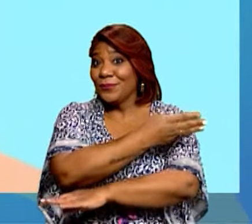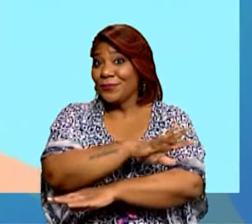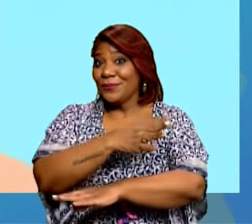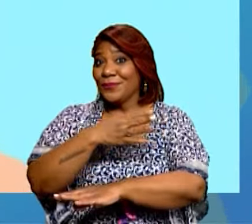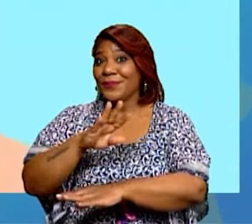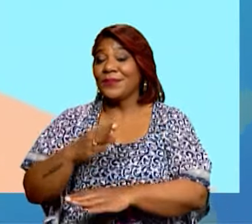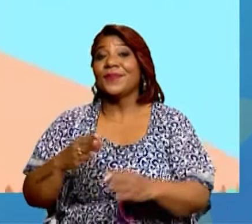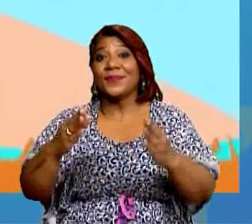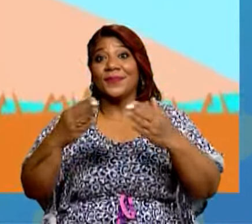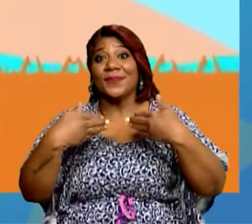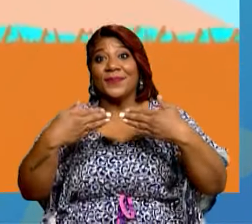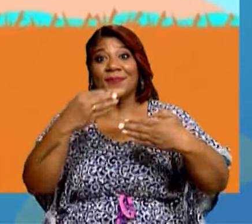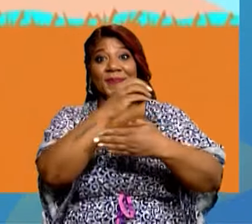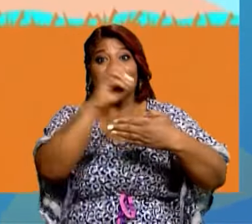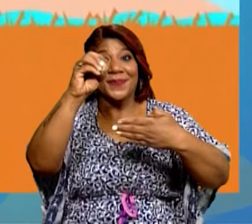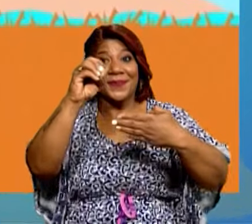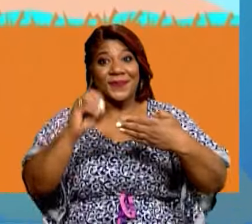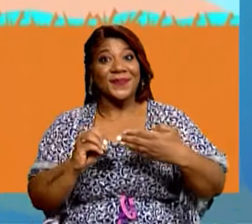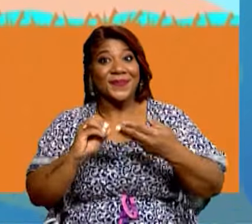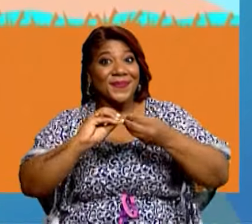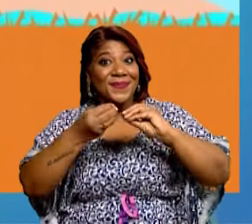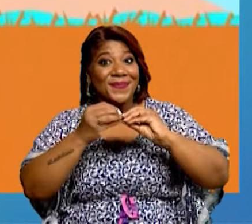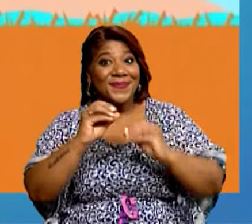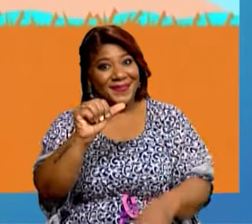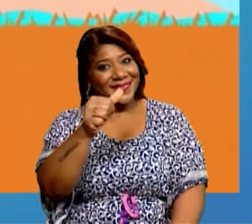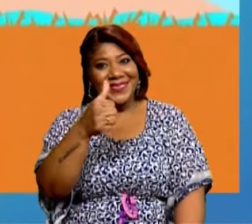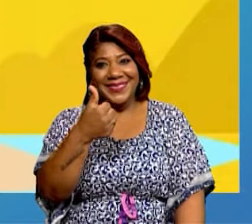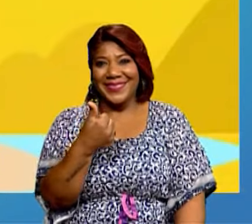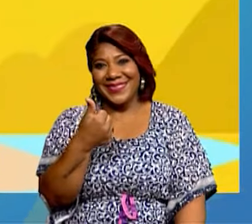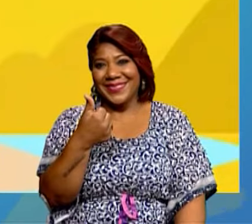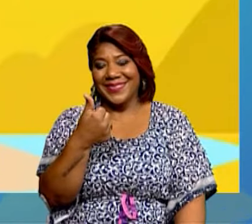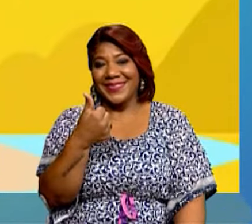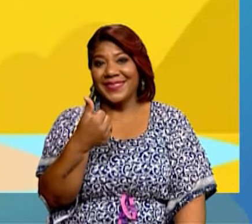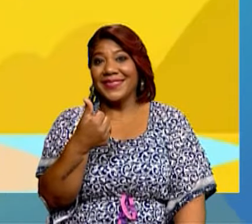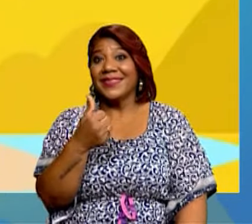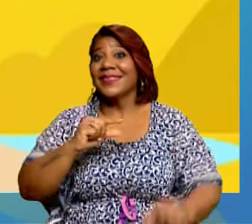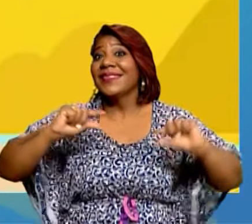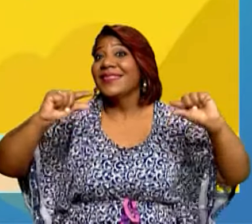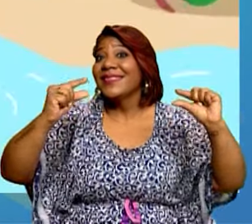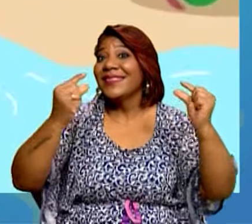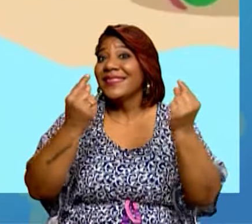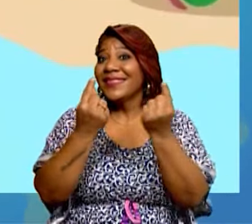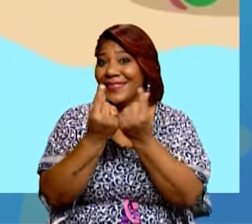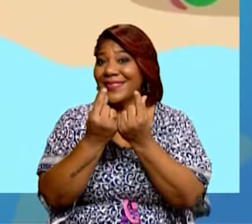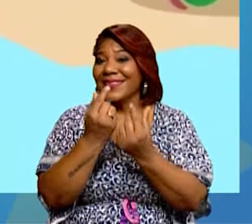Océanos. Panamá Oeste, la número 10.